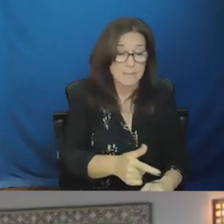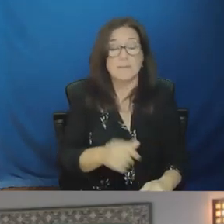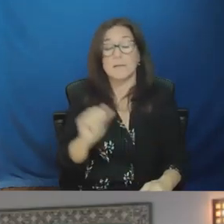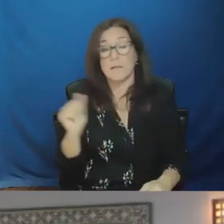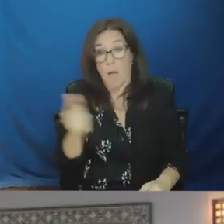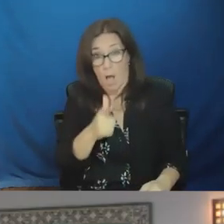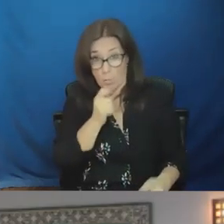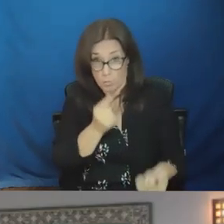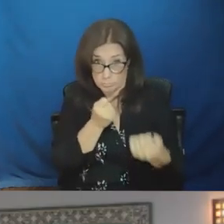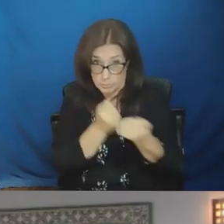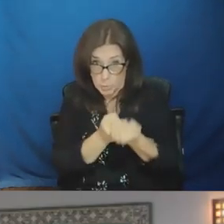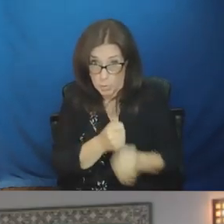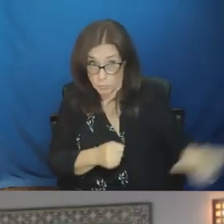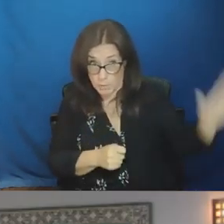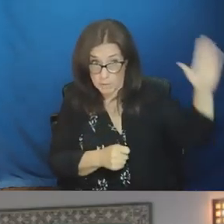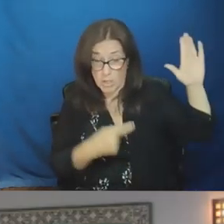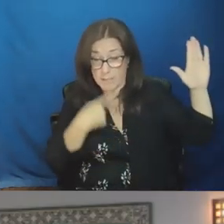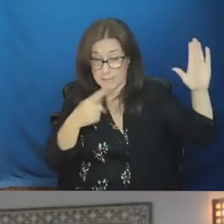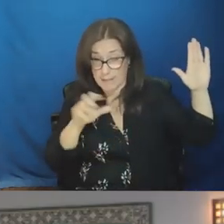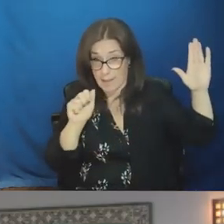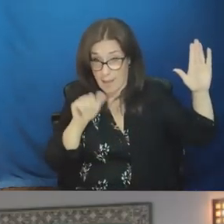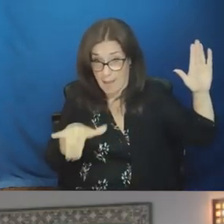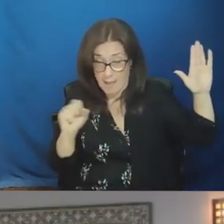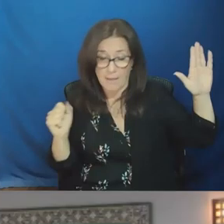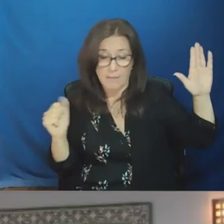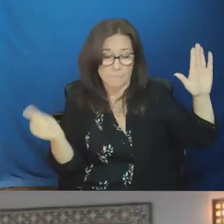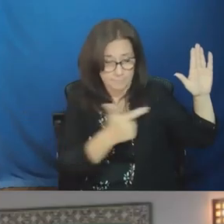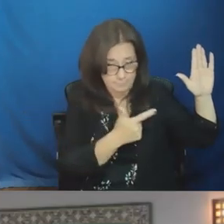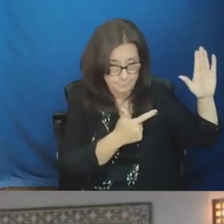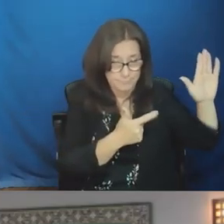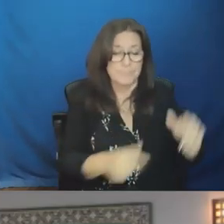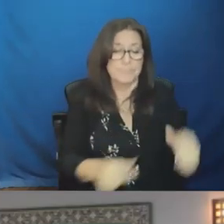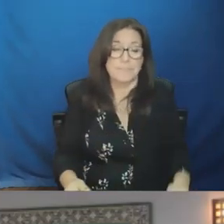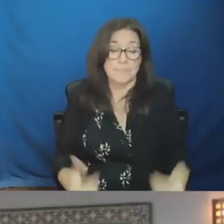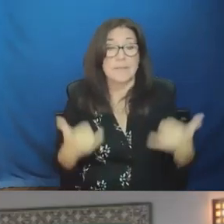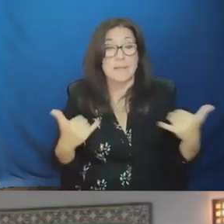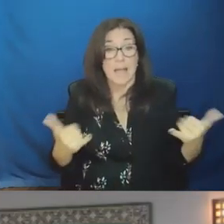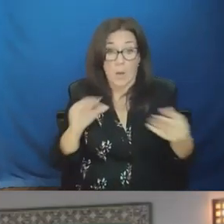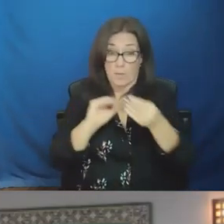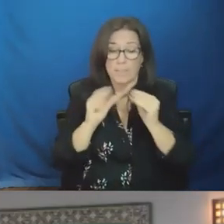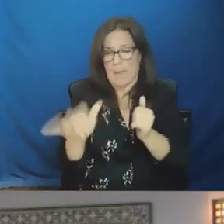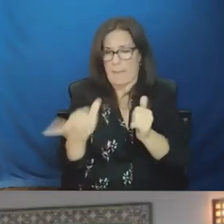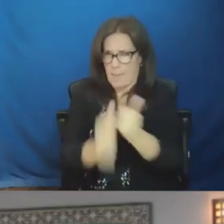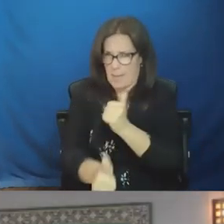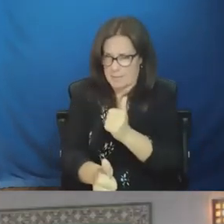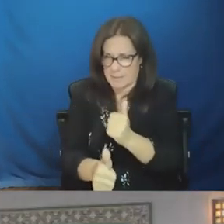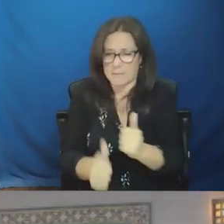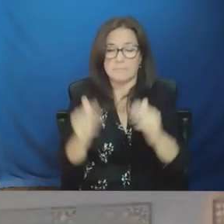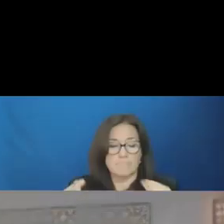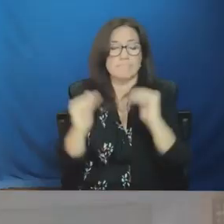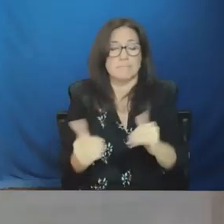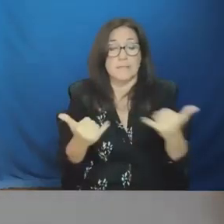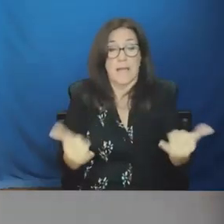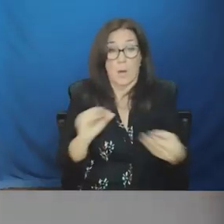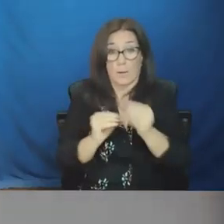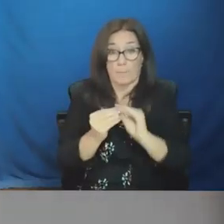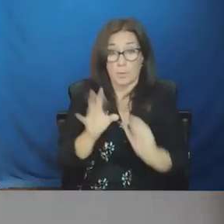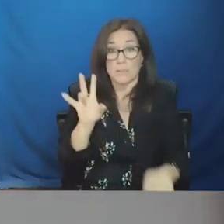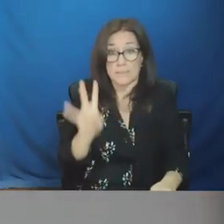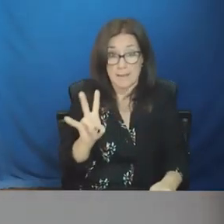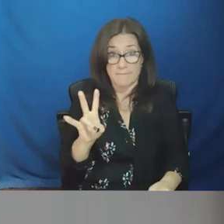favor levanten la mano y digan yo esta emoción fue aprobada unánimemente y ahora